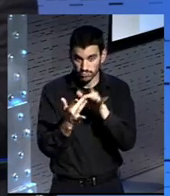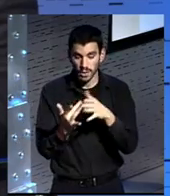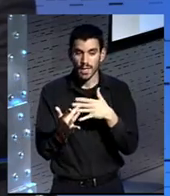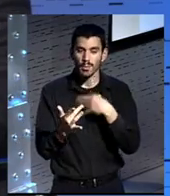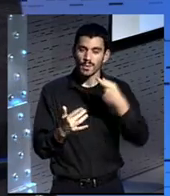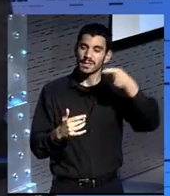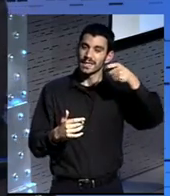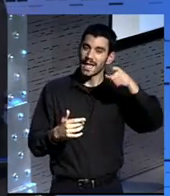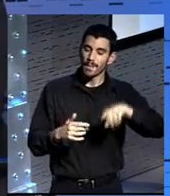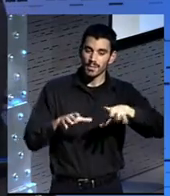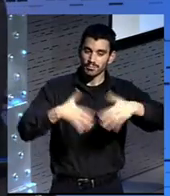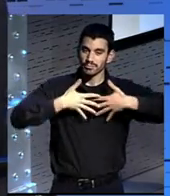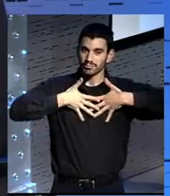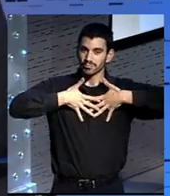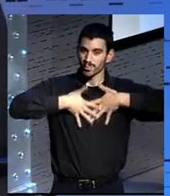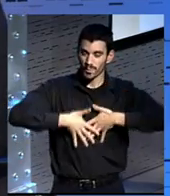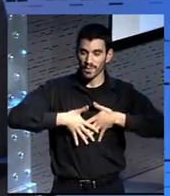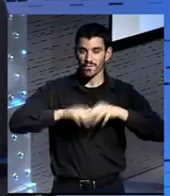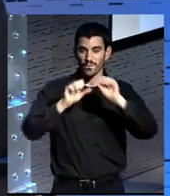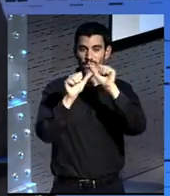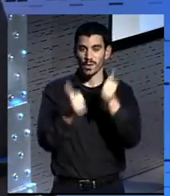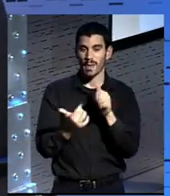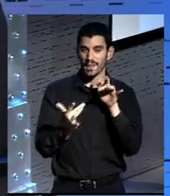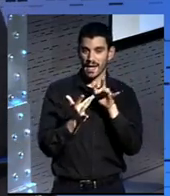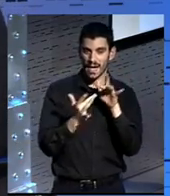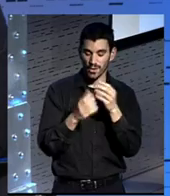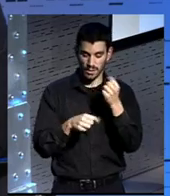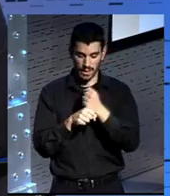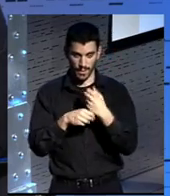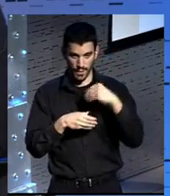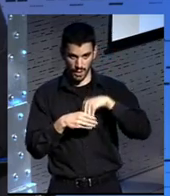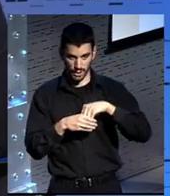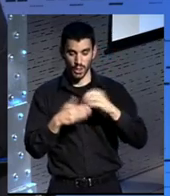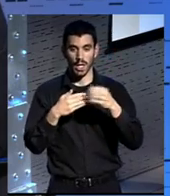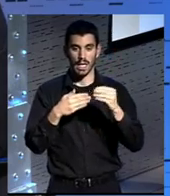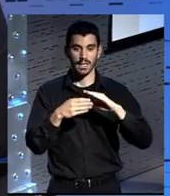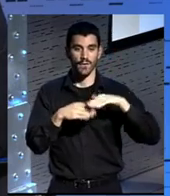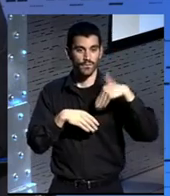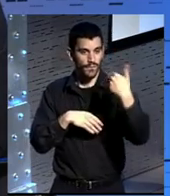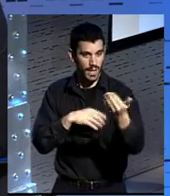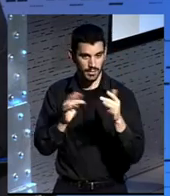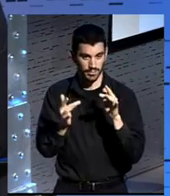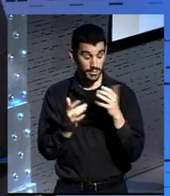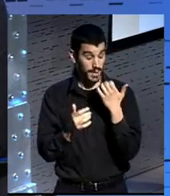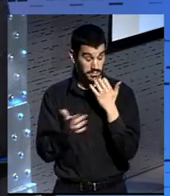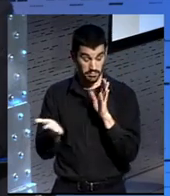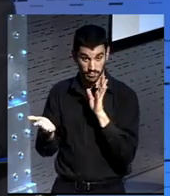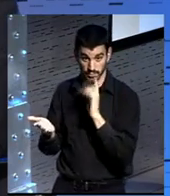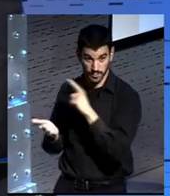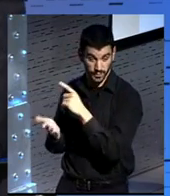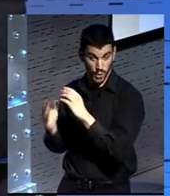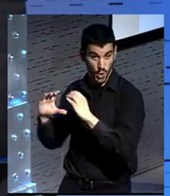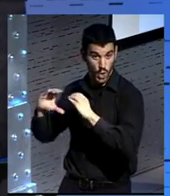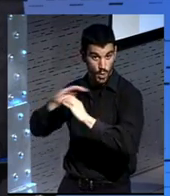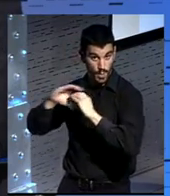institucionalizar eso en el modelo de relación del banco con los clientes a través de, como mencionaba, algún mecanismo parecido a la